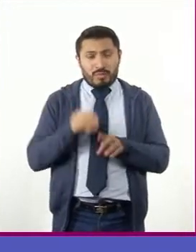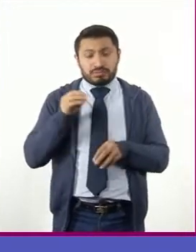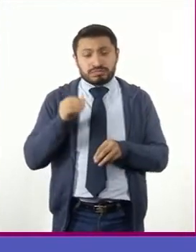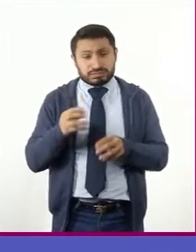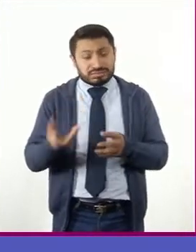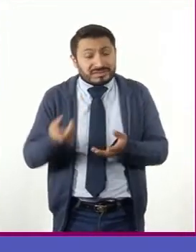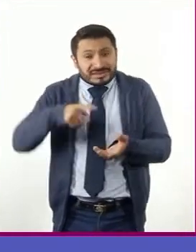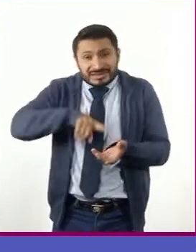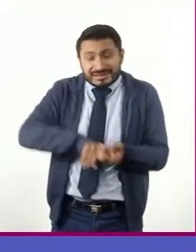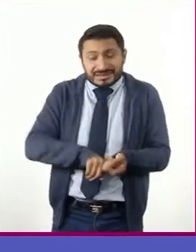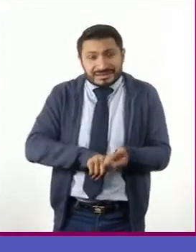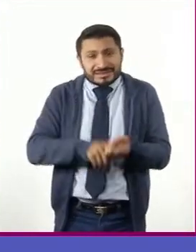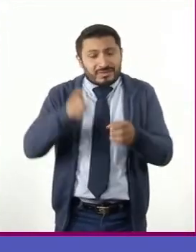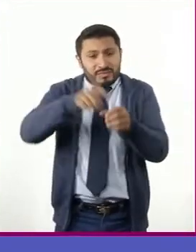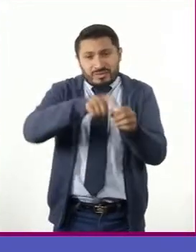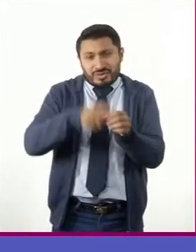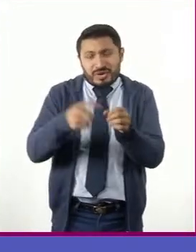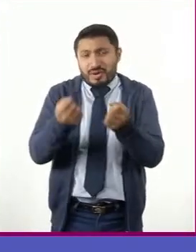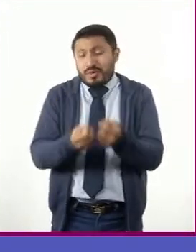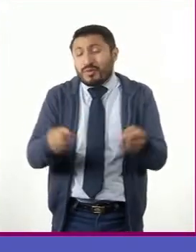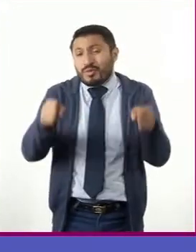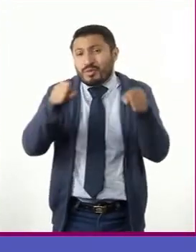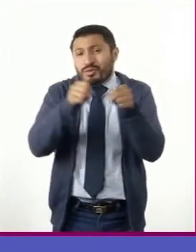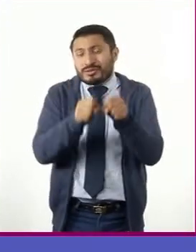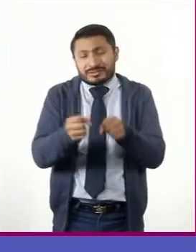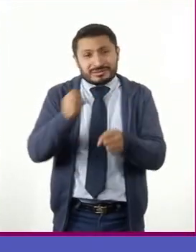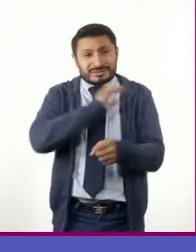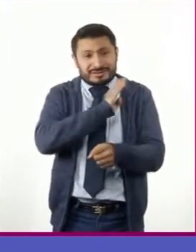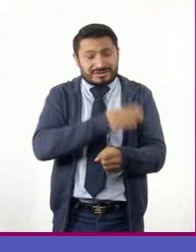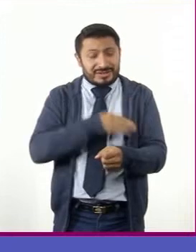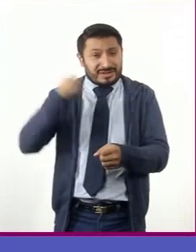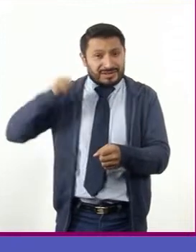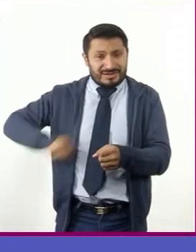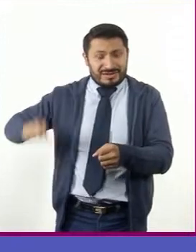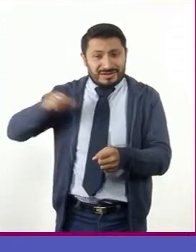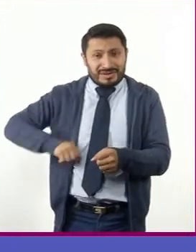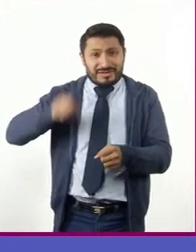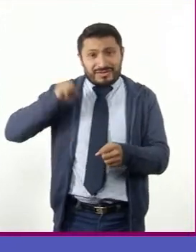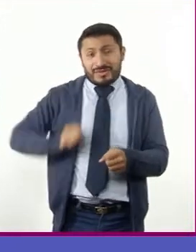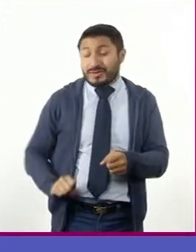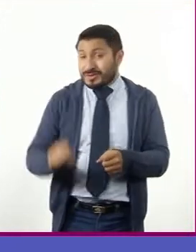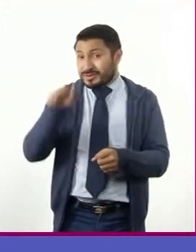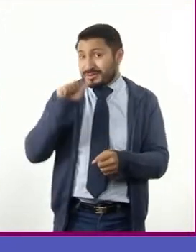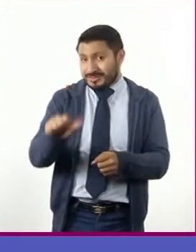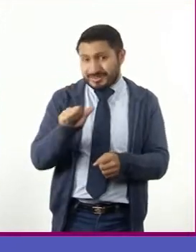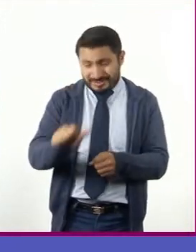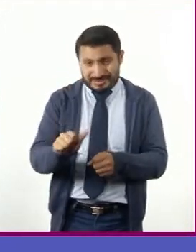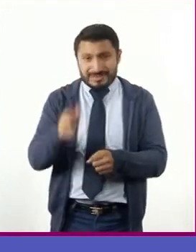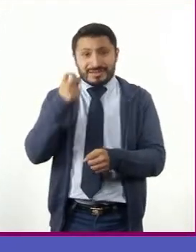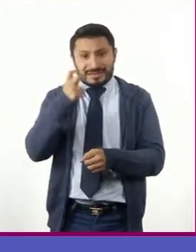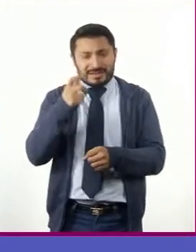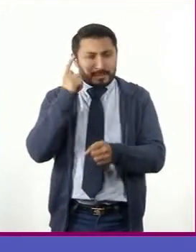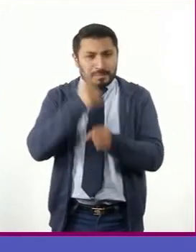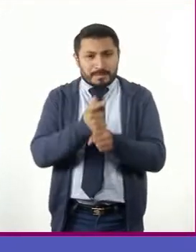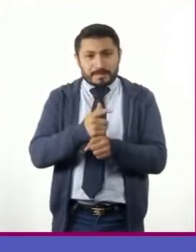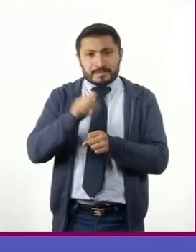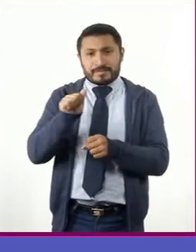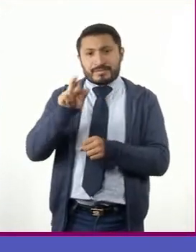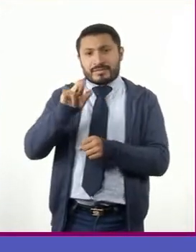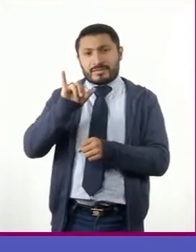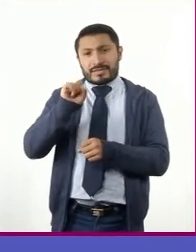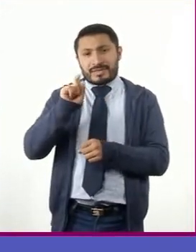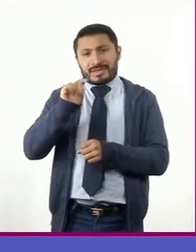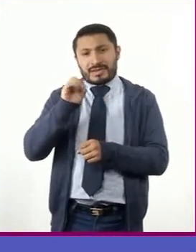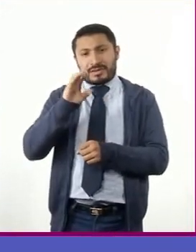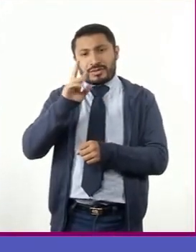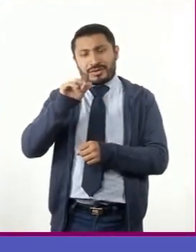constituían la sociedad de la España del siglo XVI. Por ejemplo, allí podemos identificar a los aristócratas y,